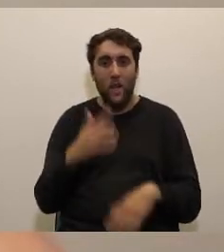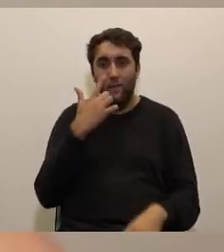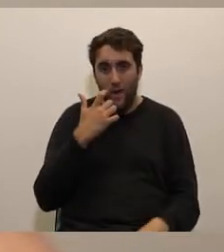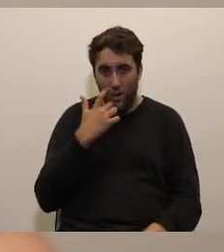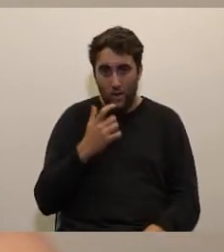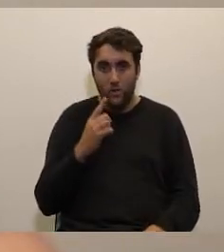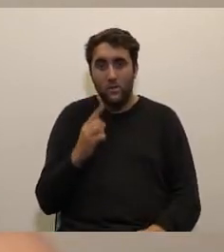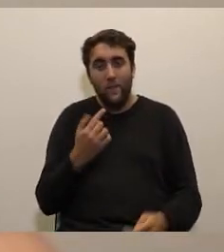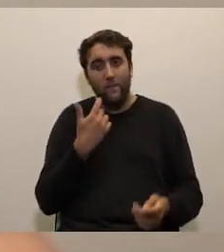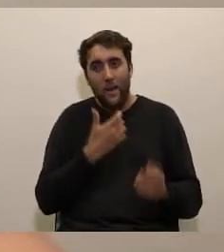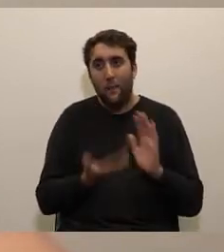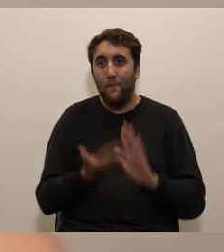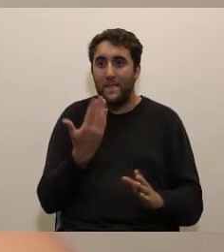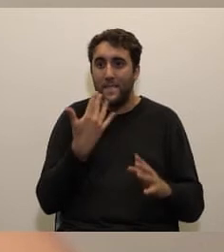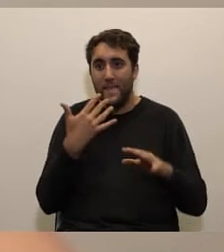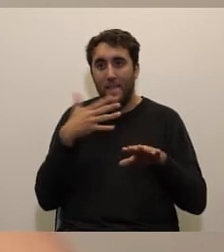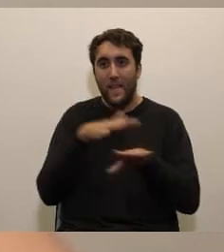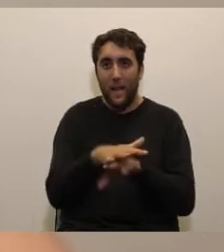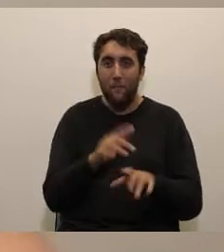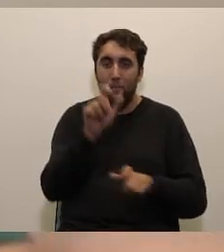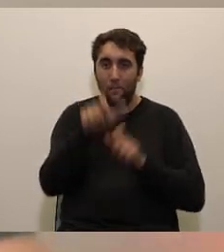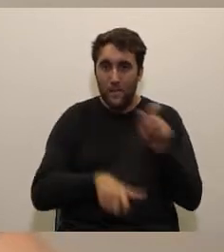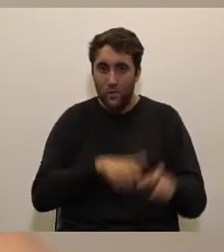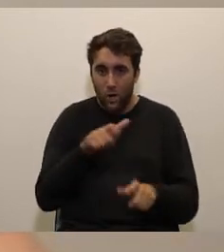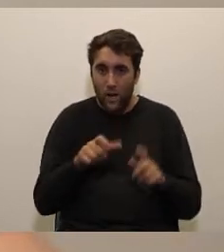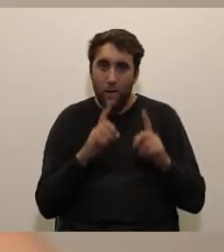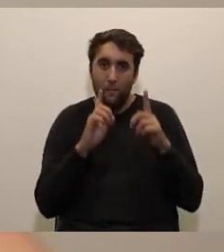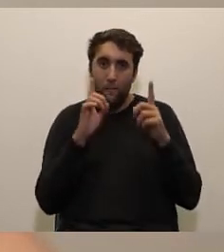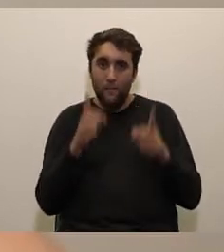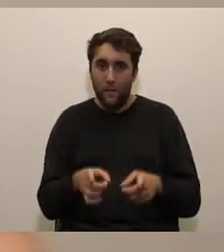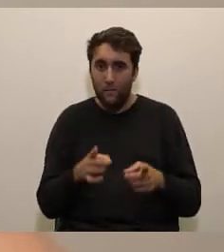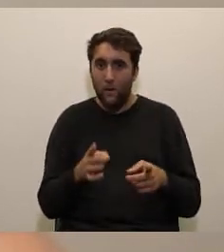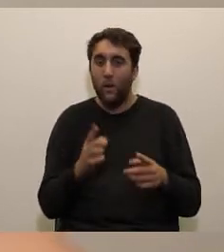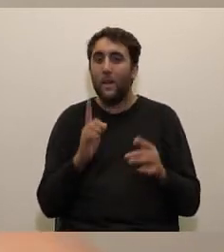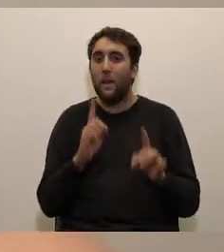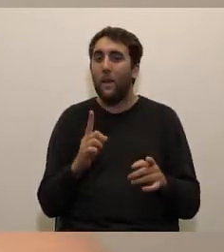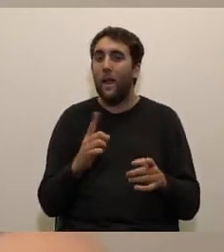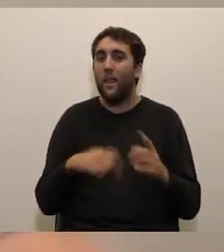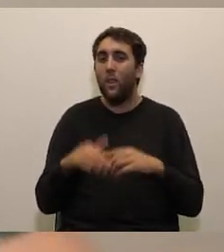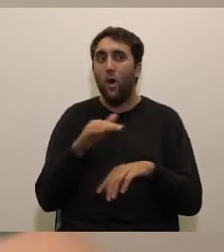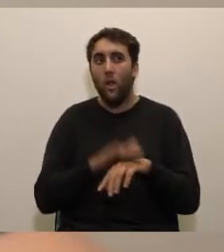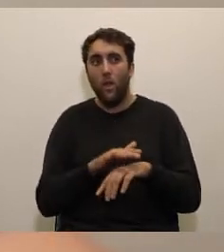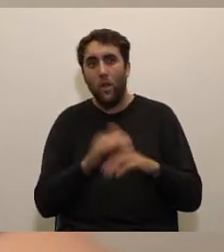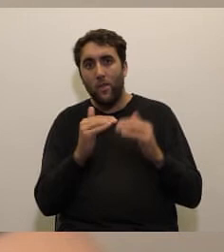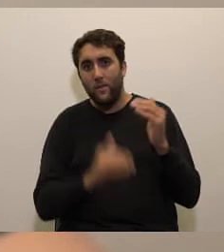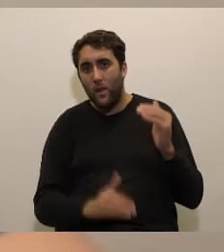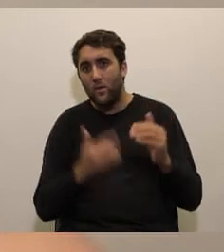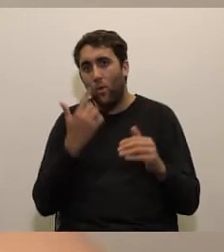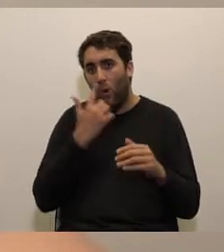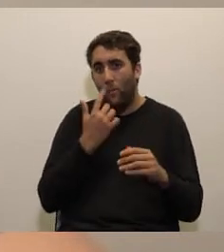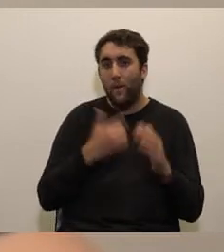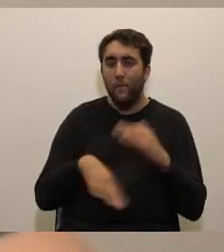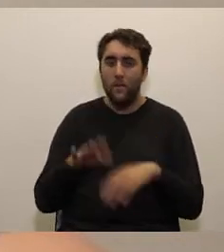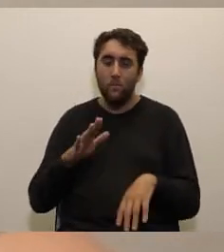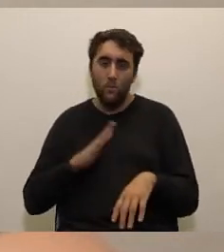de integrar más personas y de quitar un poco esas desigualdades, ¿no? Y de llegarle